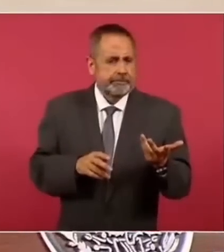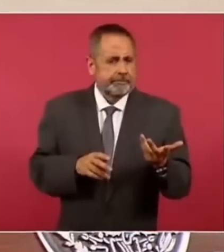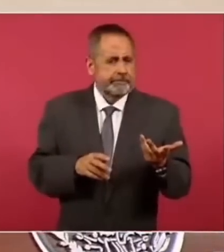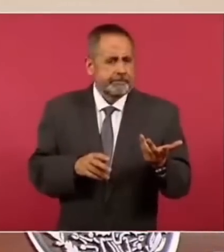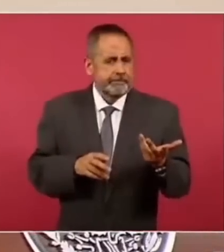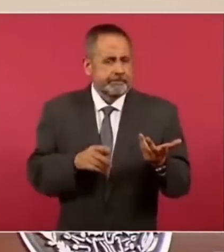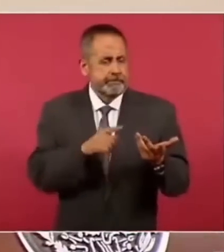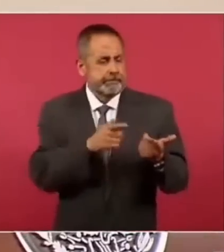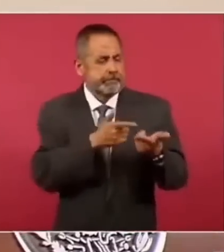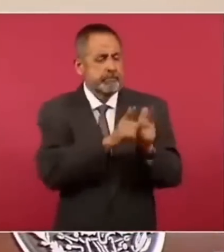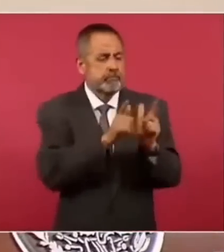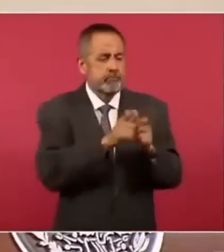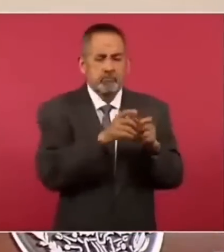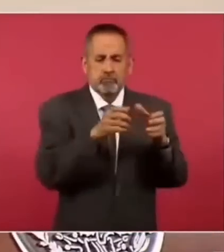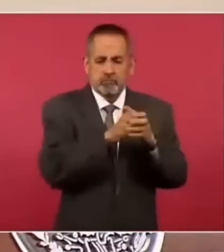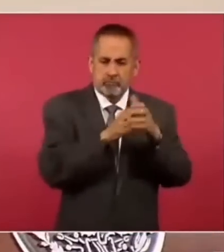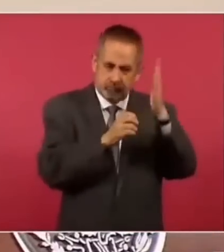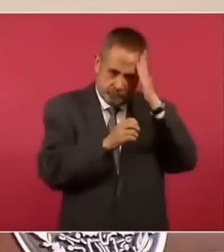al clero